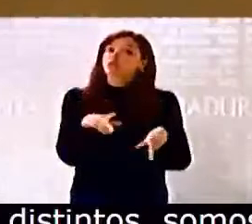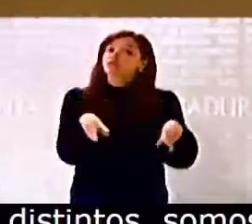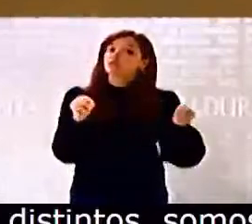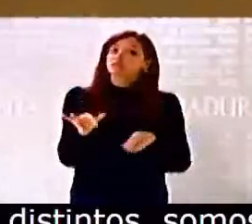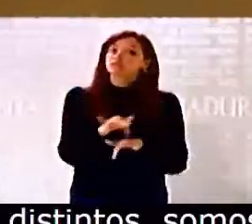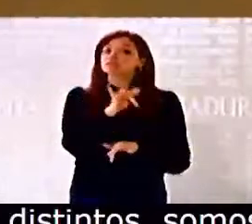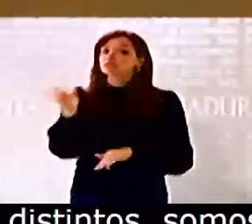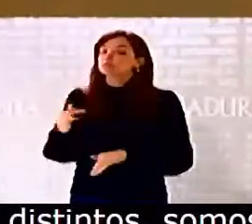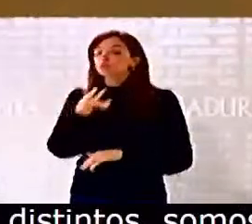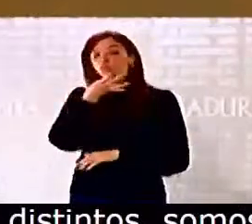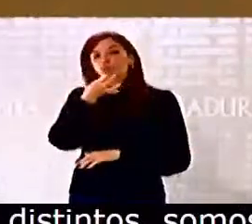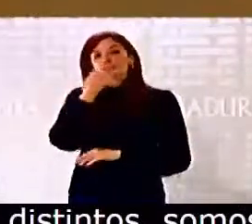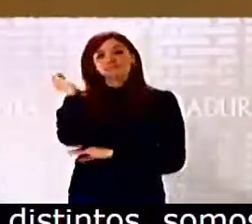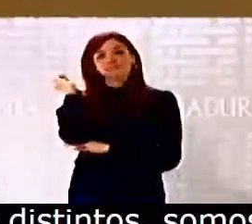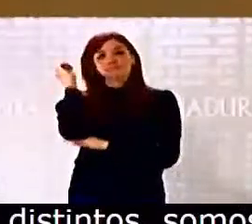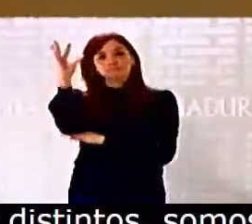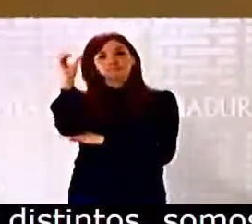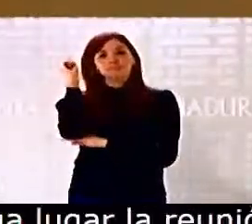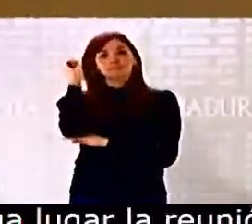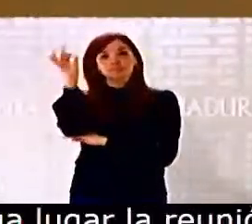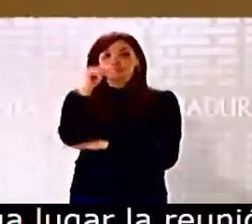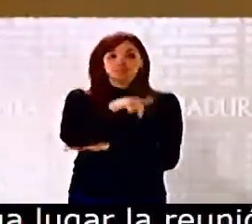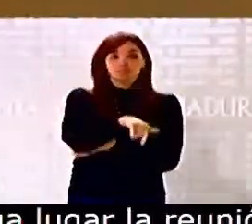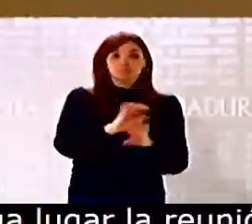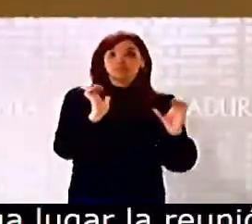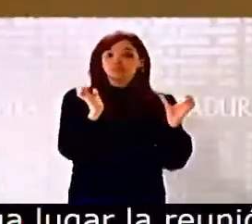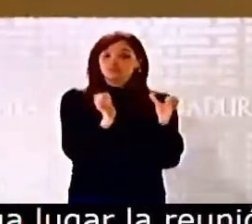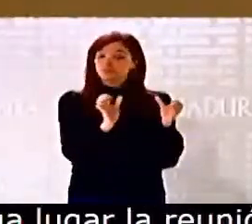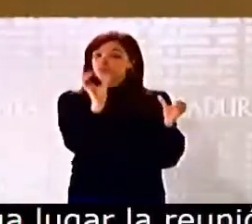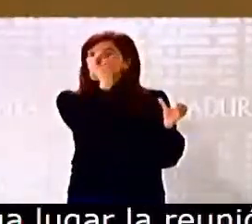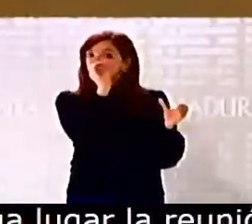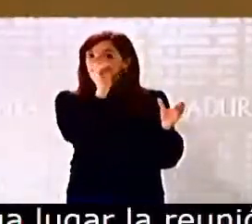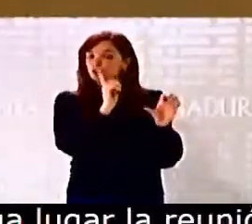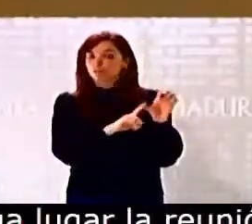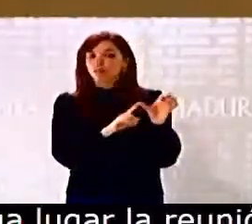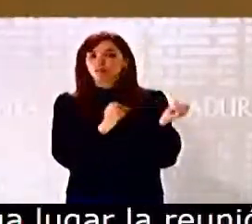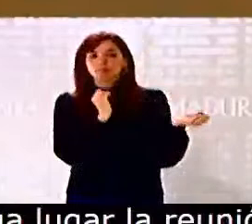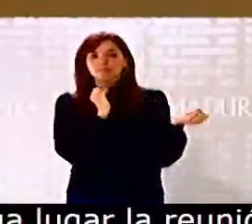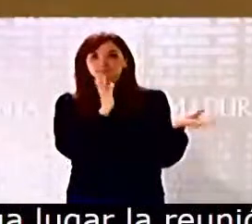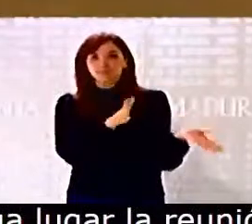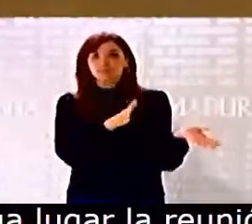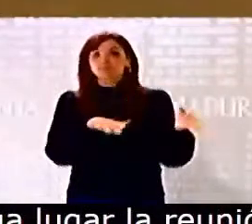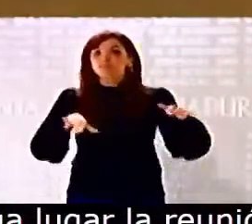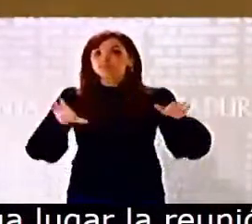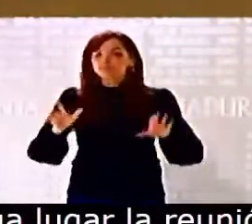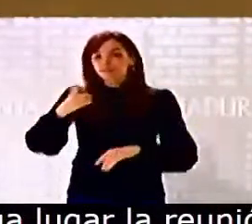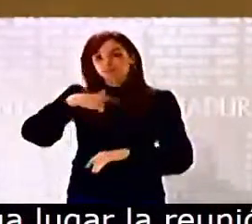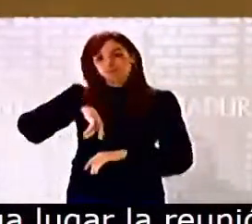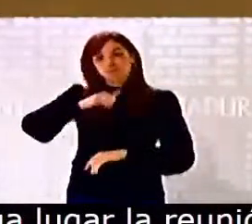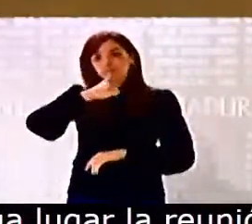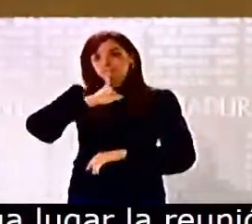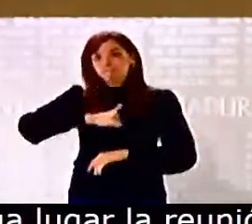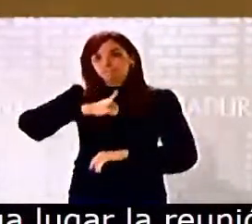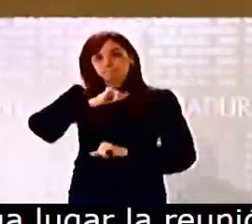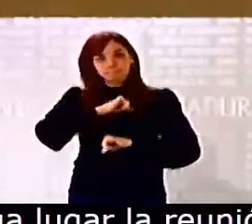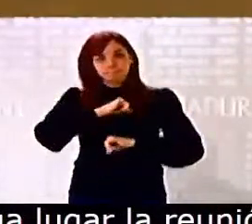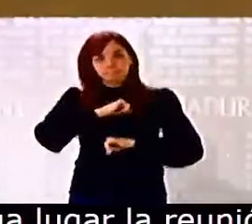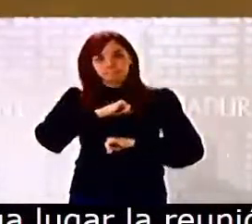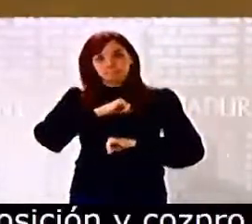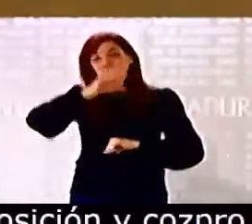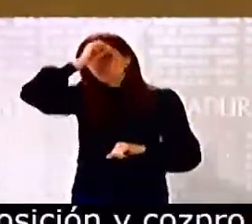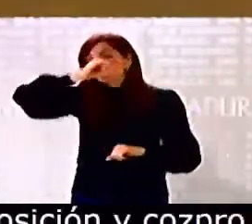fijará su posición y, como venimos diciendo, nunca Extremadura va a romper la que entendemos que es una